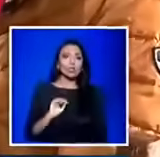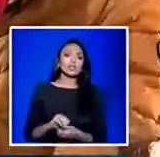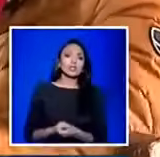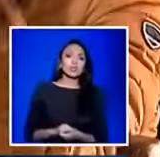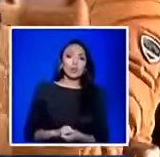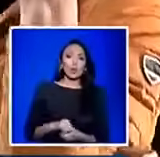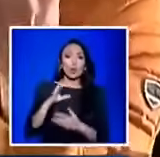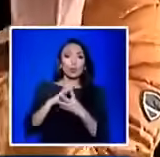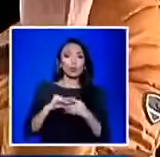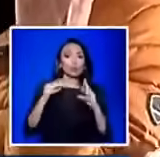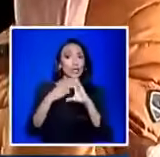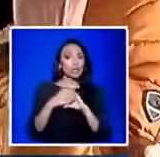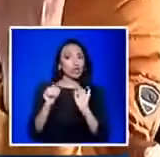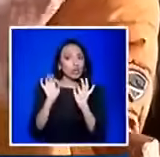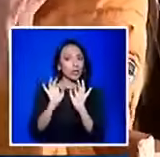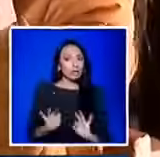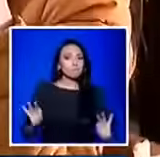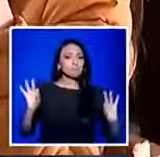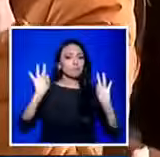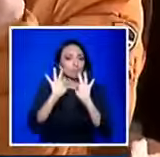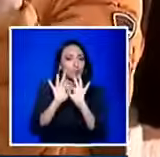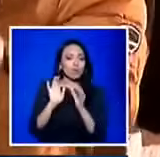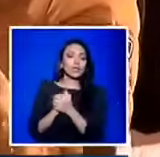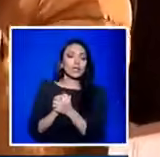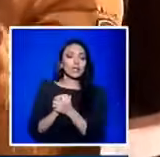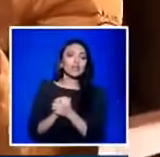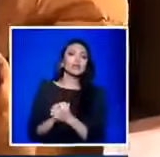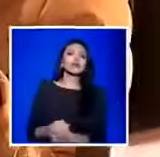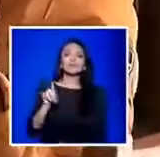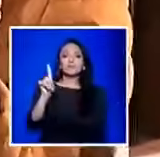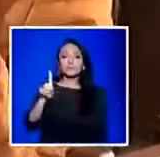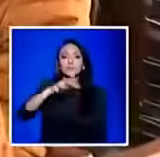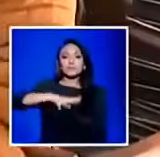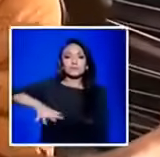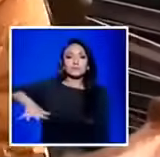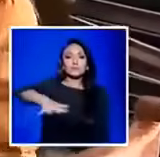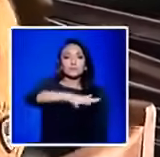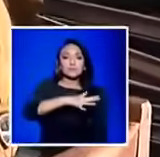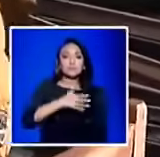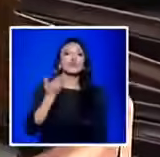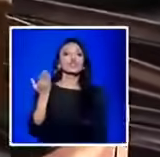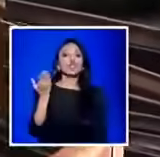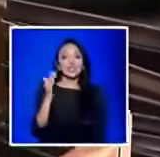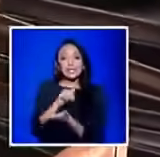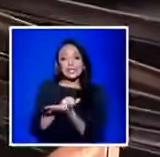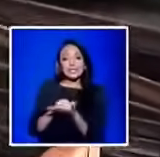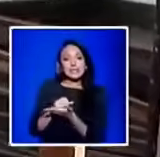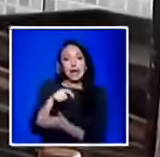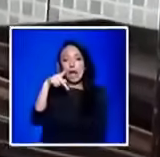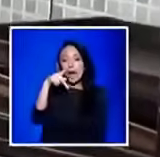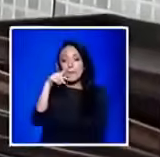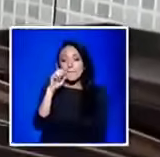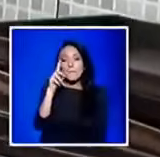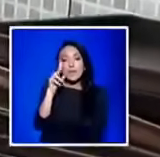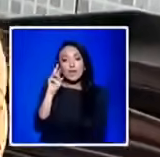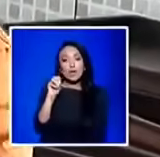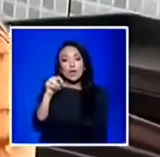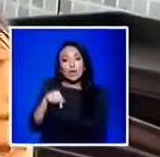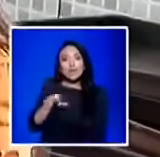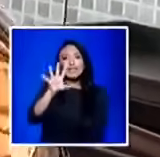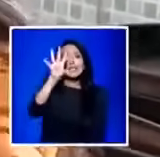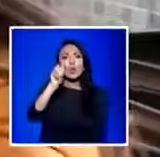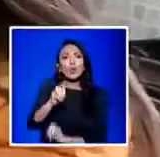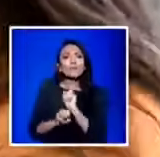de crecimiento, de emprendimiento, como dijo Juanca. Estamos en los bizcochos San Pedro, ya va a cumplir 50 años, una